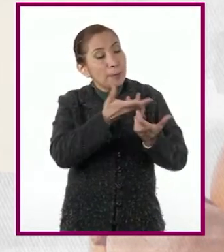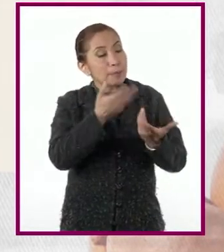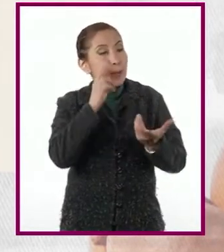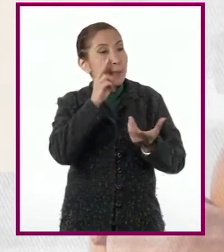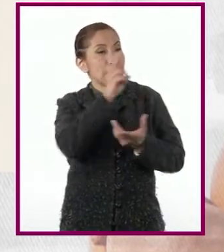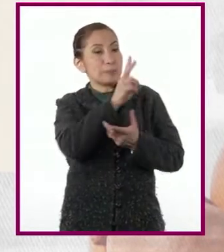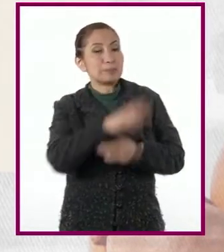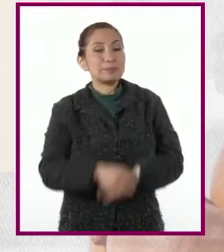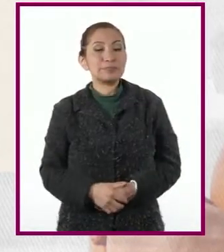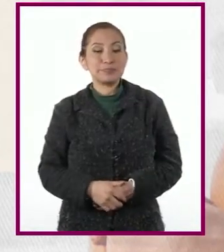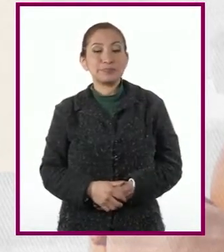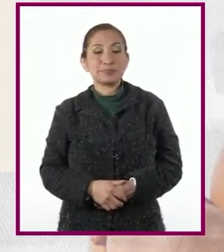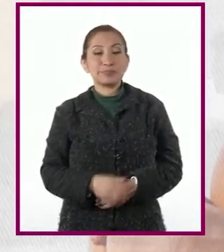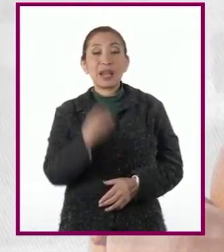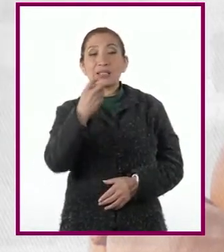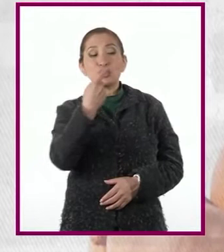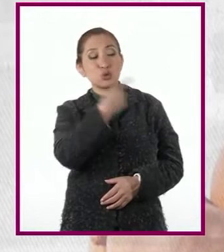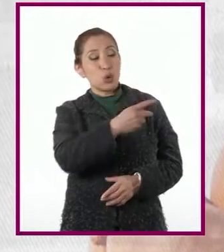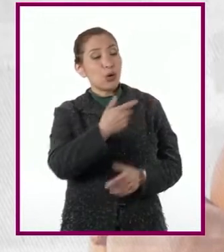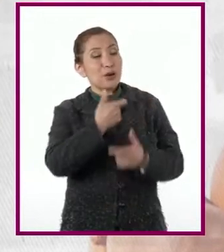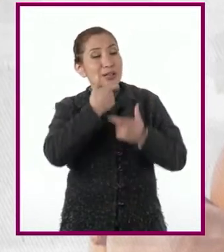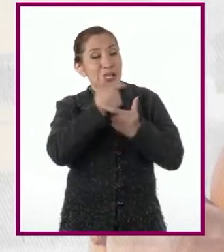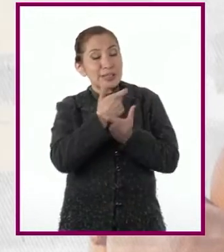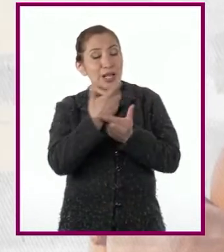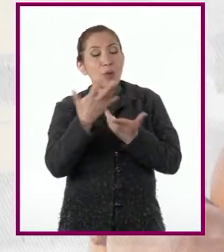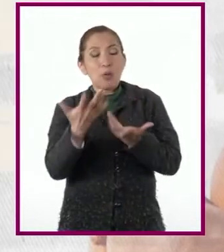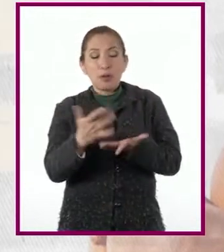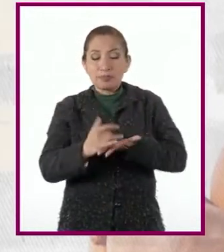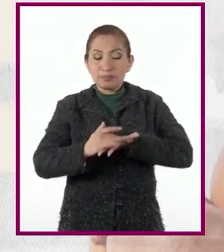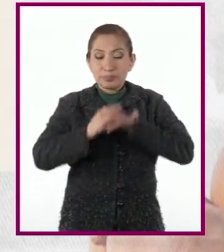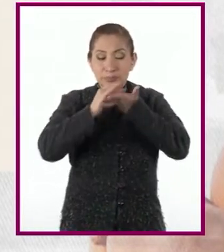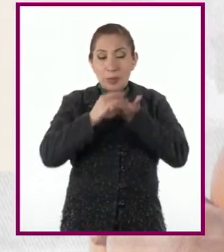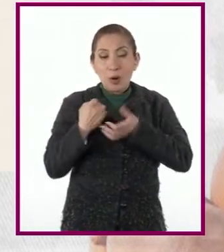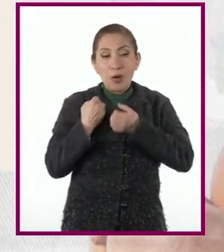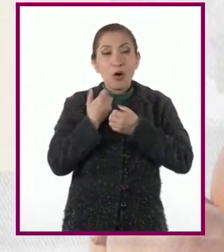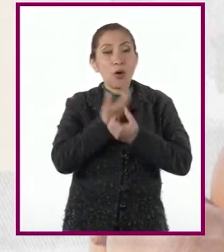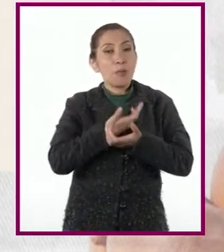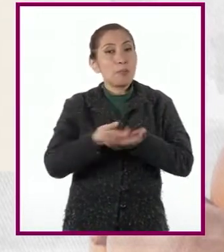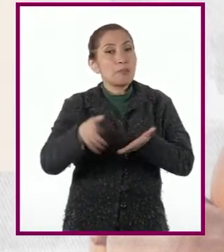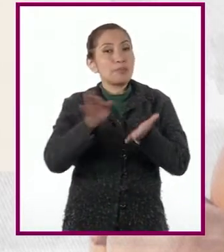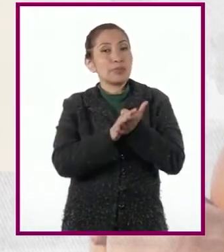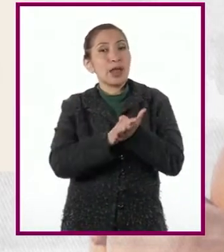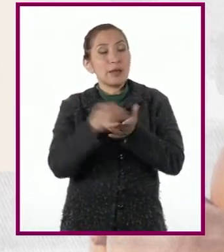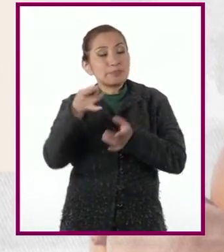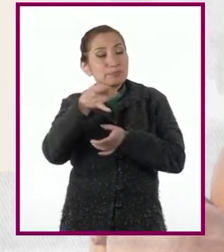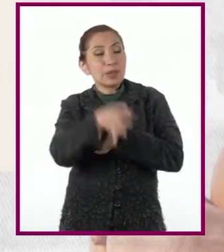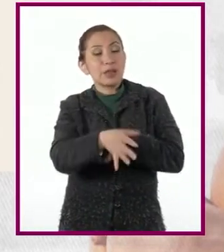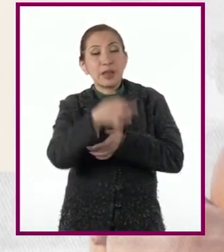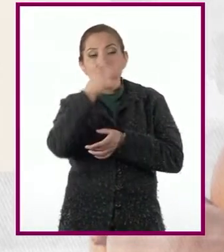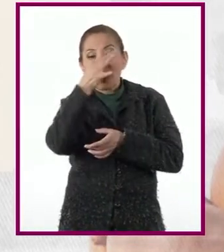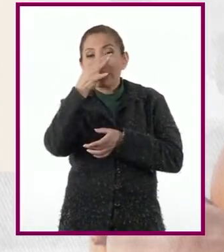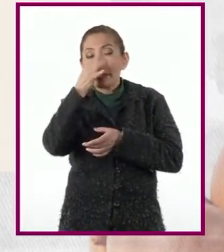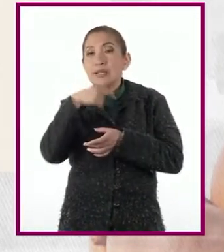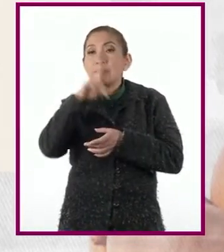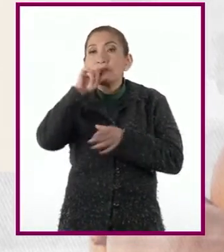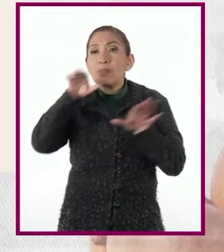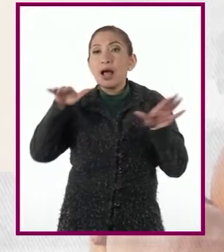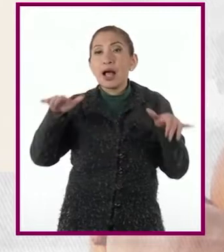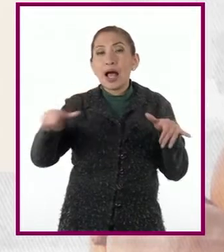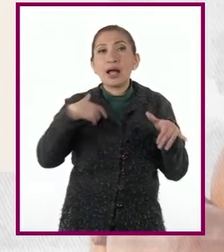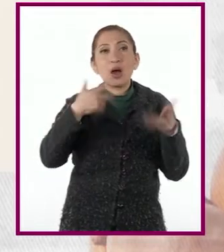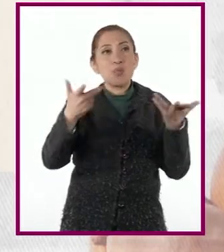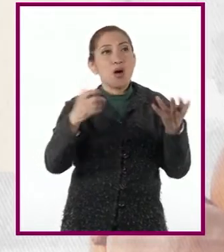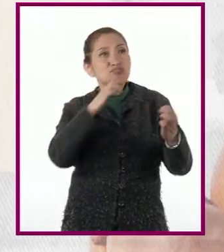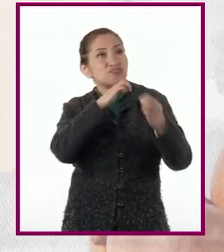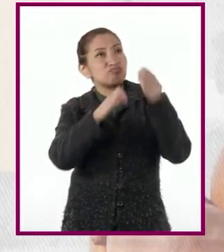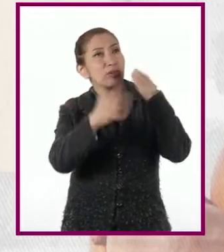relampaguea. Es tu risa la espada más victoriosa, vencedor de las flores y las alondras, rival del